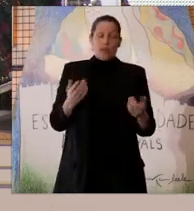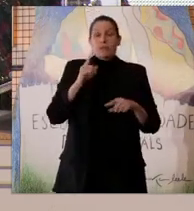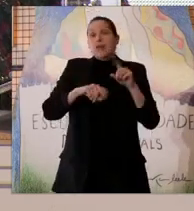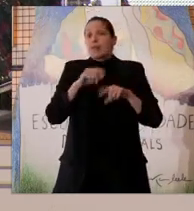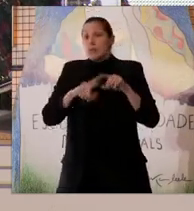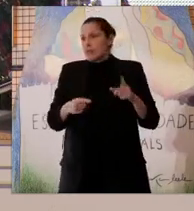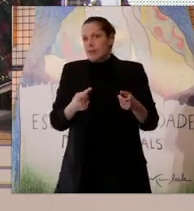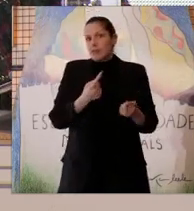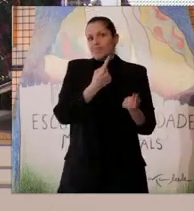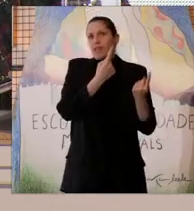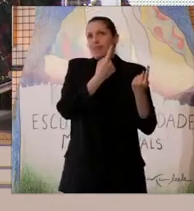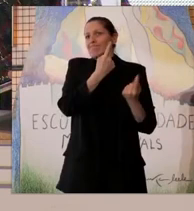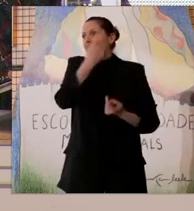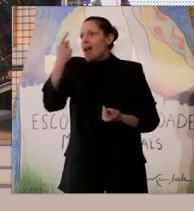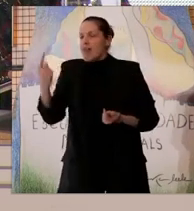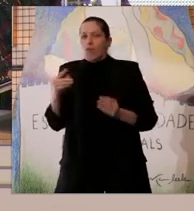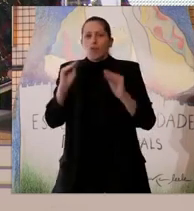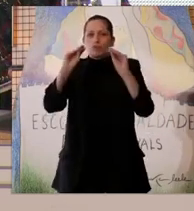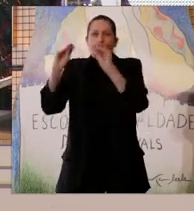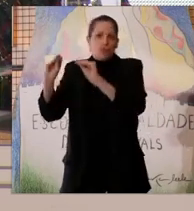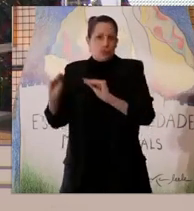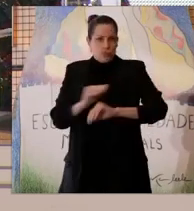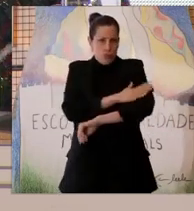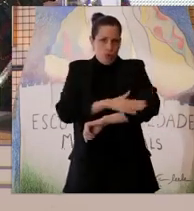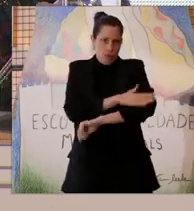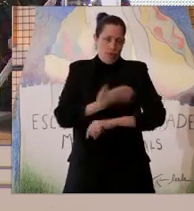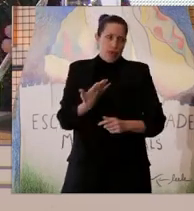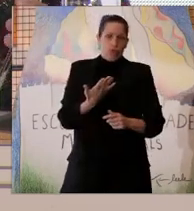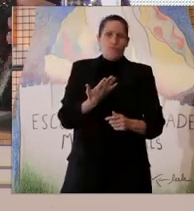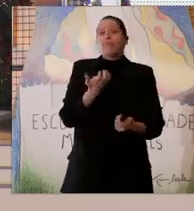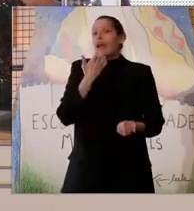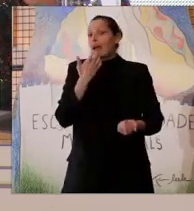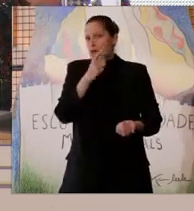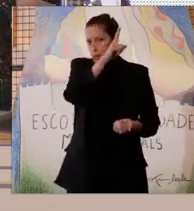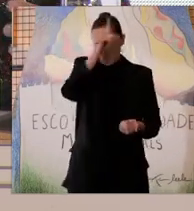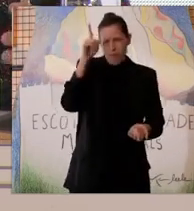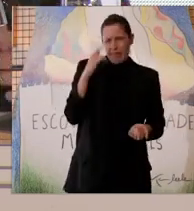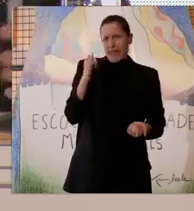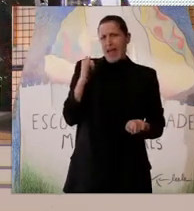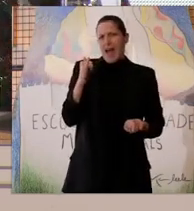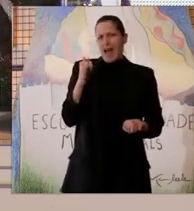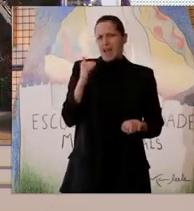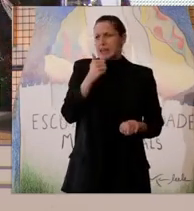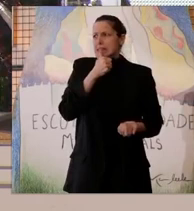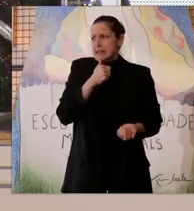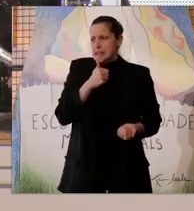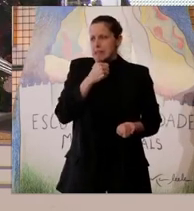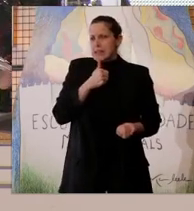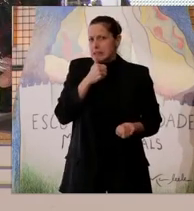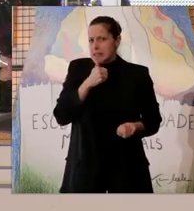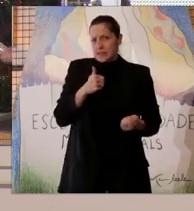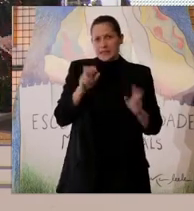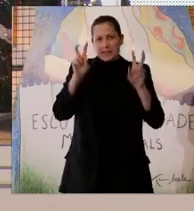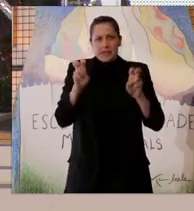de una forma más o menos acelerada Este cambio Madrid por ejemplo en Madrid hay una resistencia brutal a que se hable